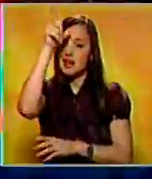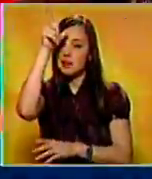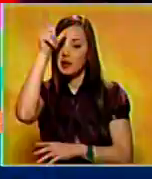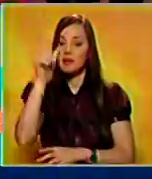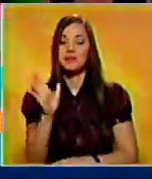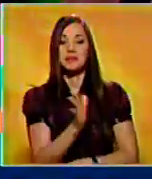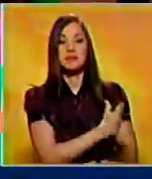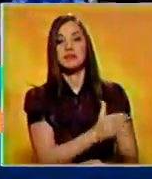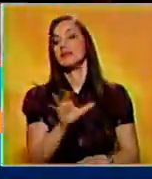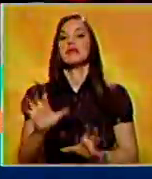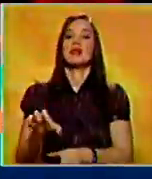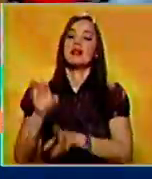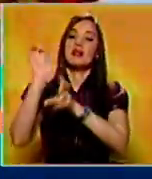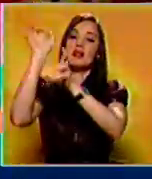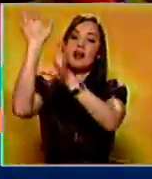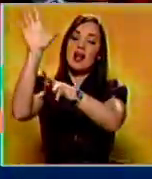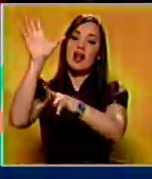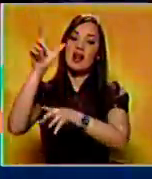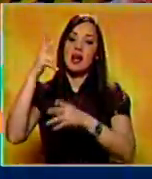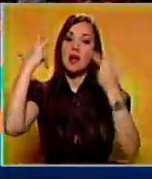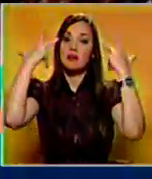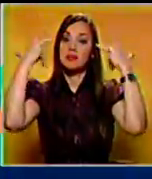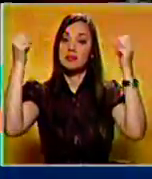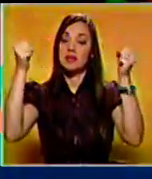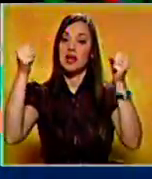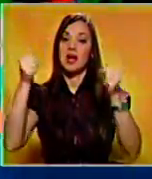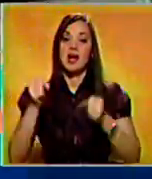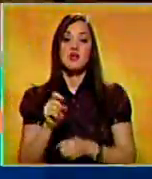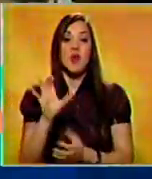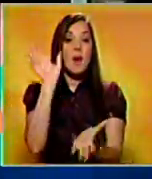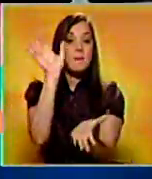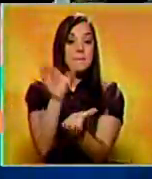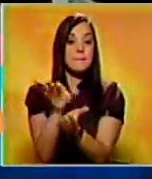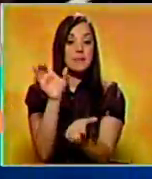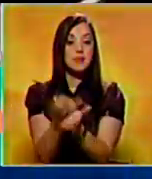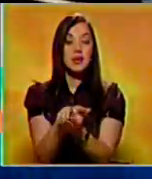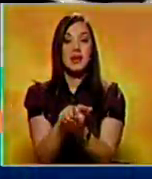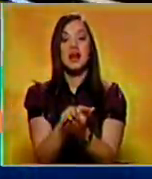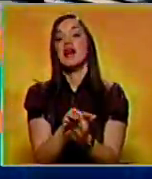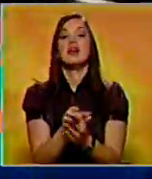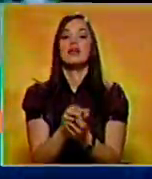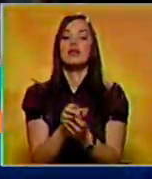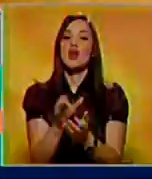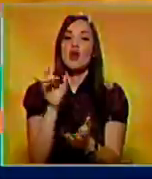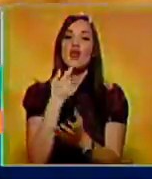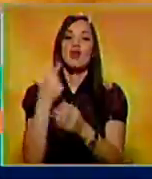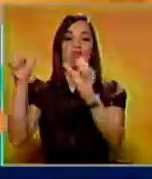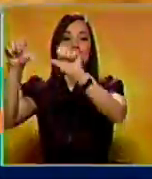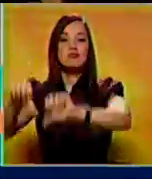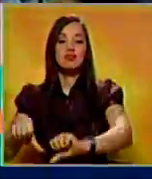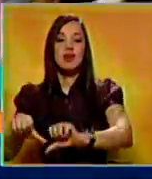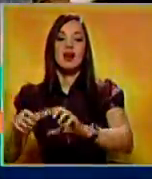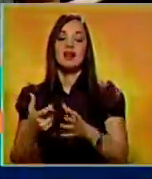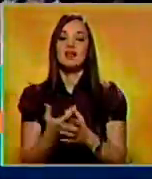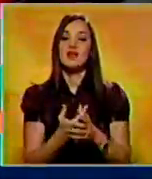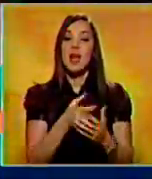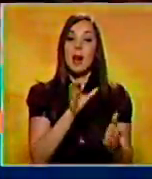Pasamos a los tableros. Liga Profesional de Baloncesto. Les contamos que Guayquerías de Margarita puso fin al invicto de Cocodrilos de Caracas tras